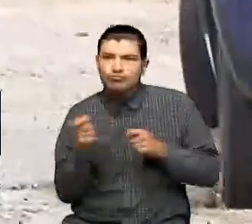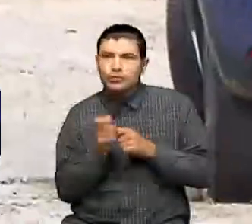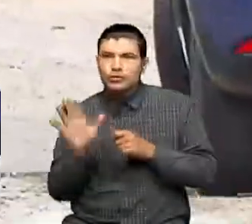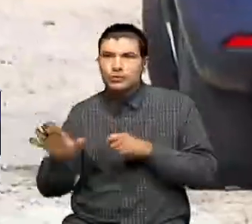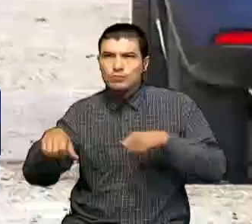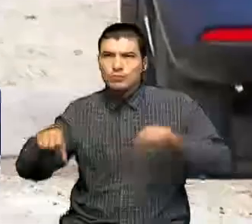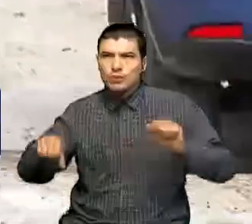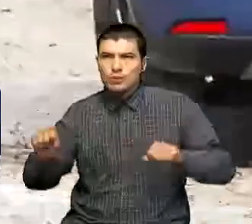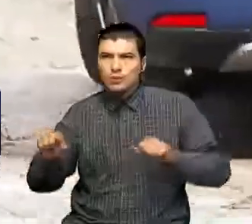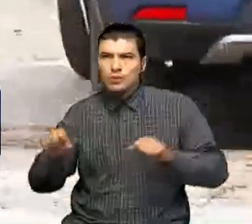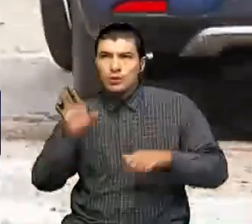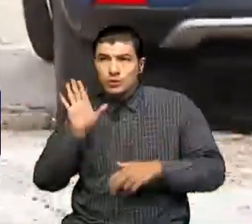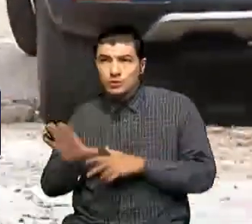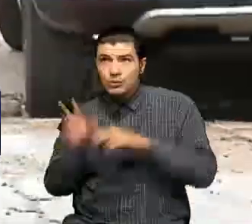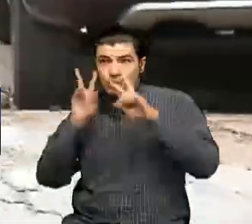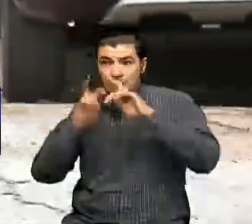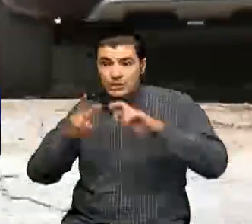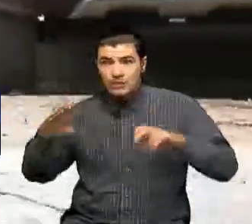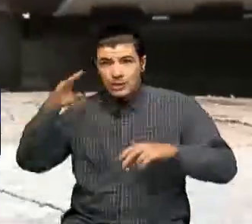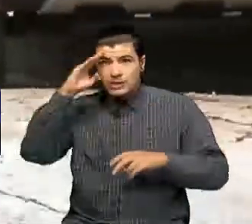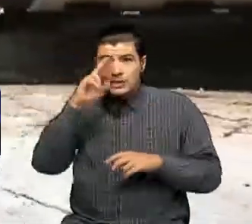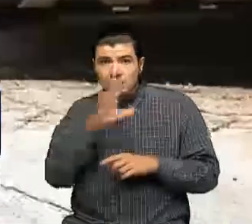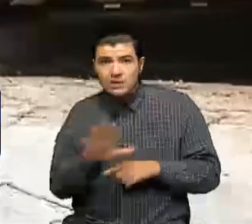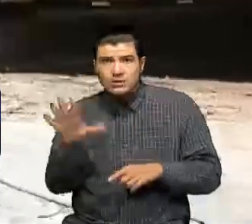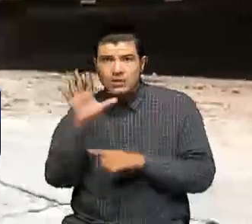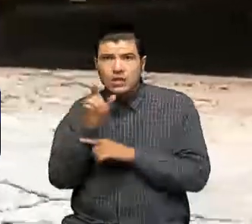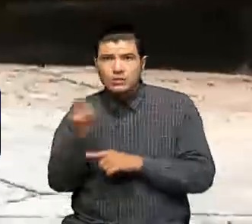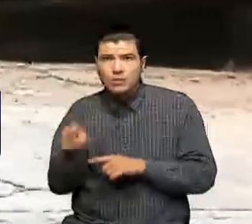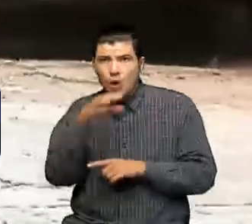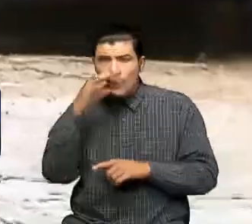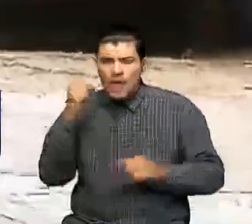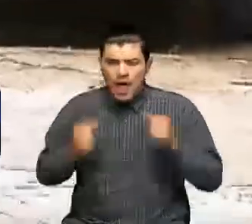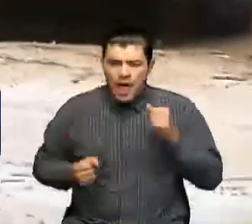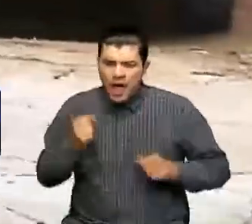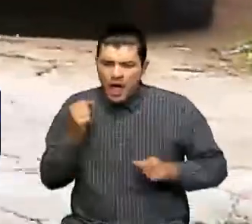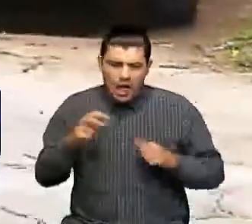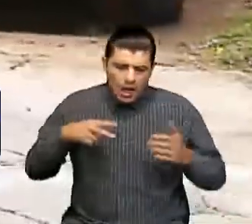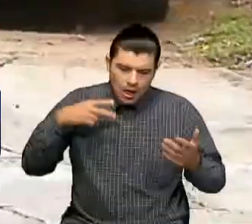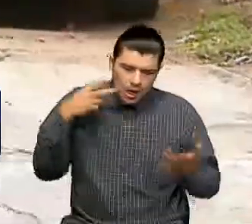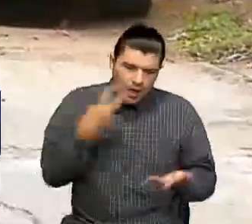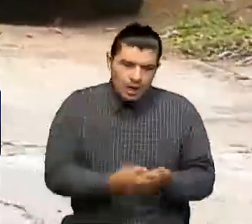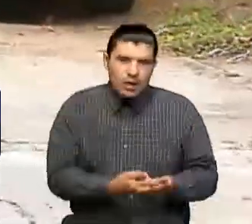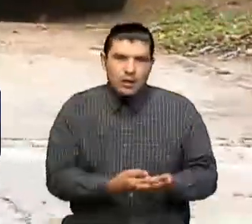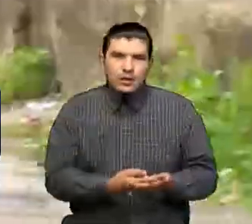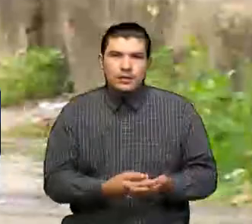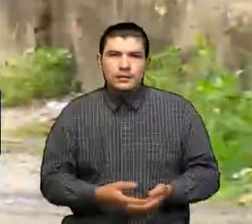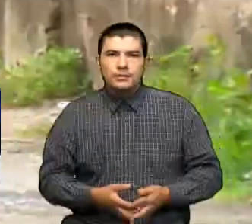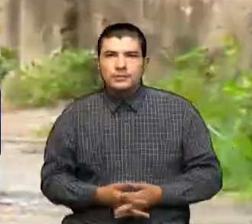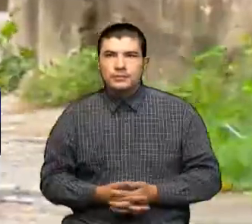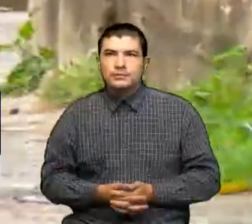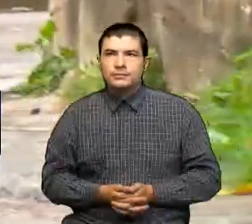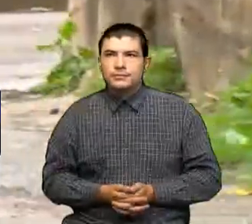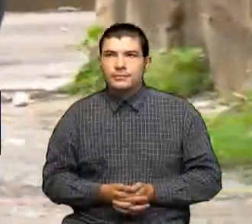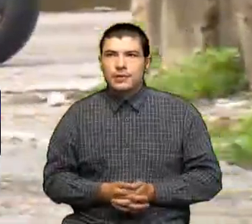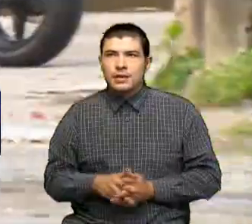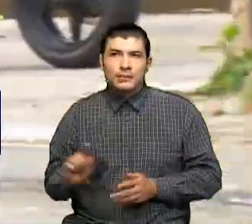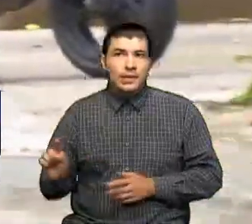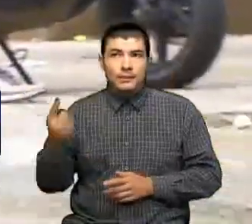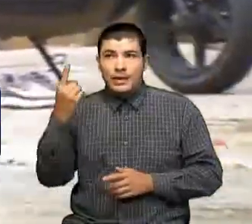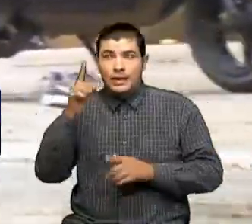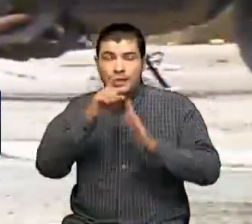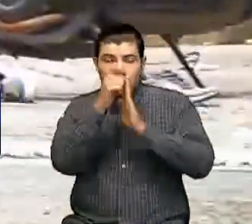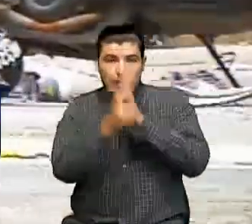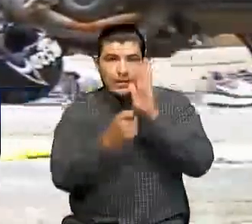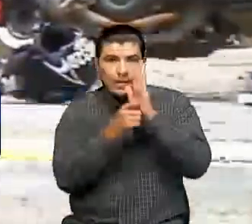motocicleta los investigadores de la policía indican que alcanzó a correr pero infortunadamente las balas les llegaron la vida la primera hipótesis